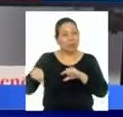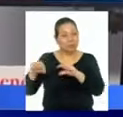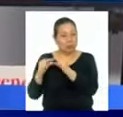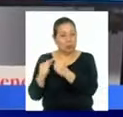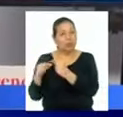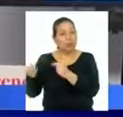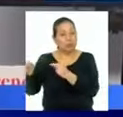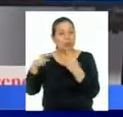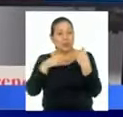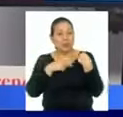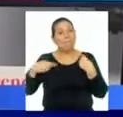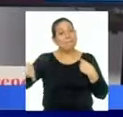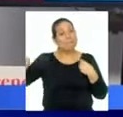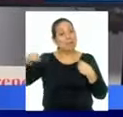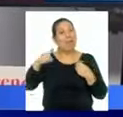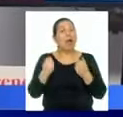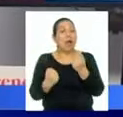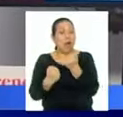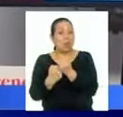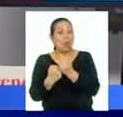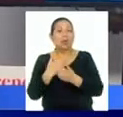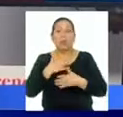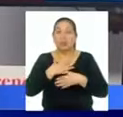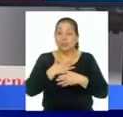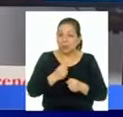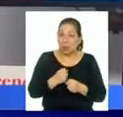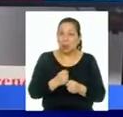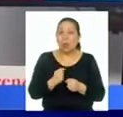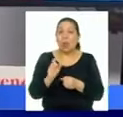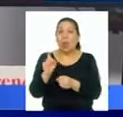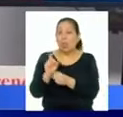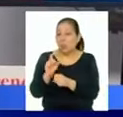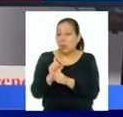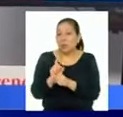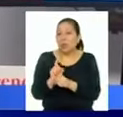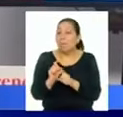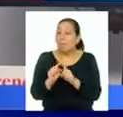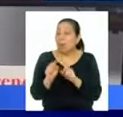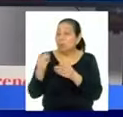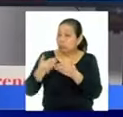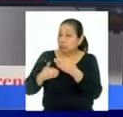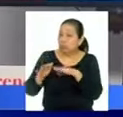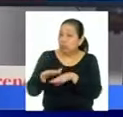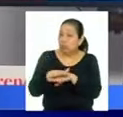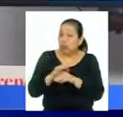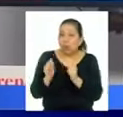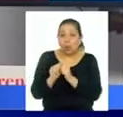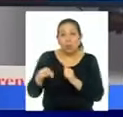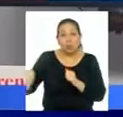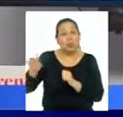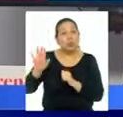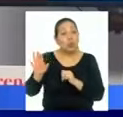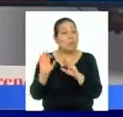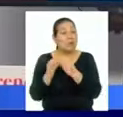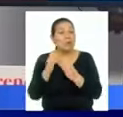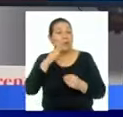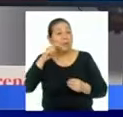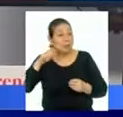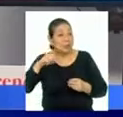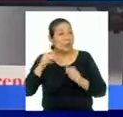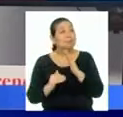comisión multisectorial para la atención en salud y en educación. Hemos venido coordinando con ellos. Siempre habrá